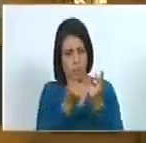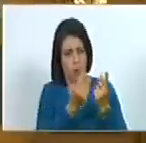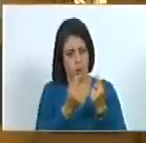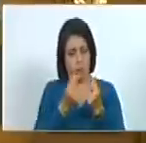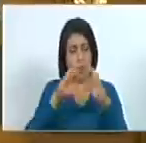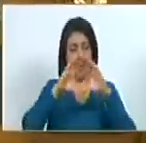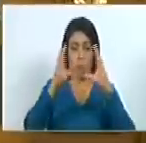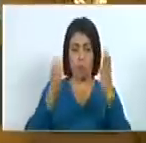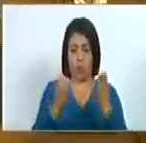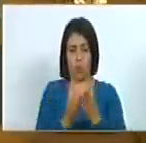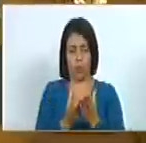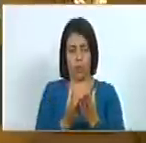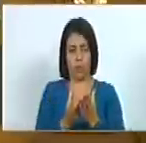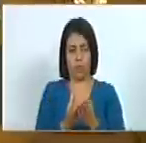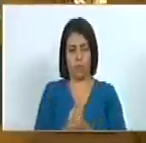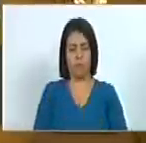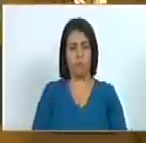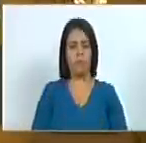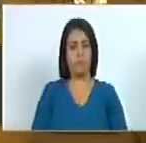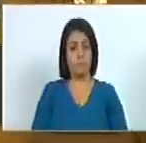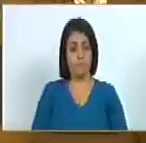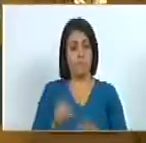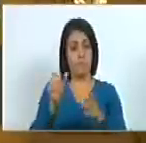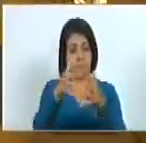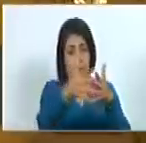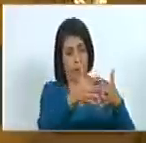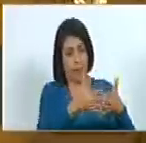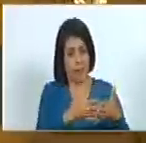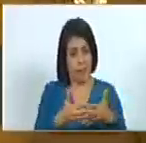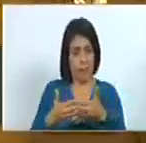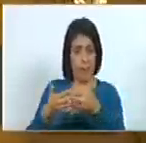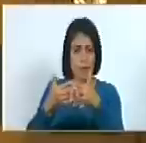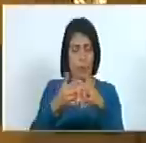económico mundial para que los Estados Unidos